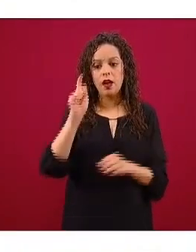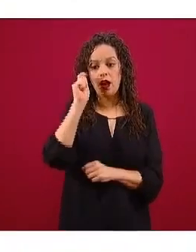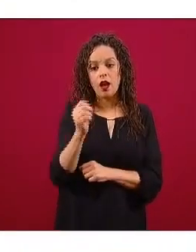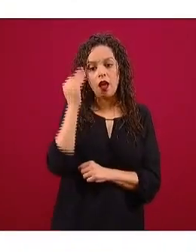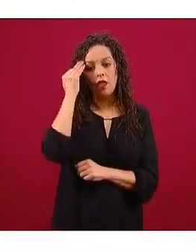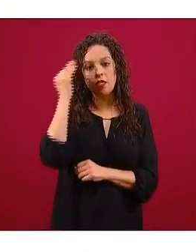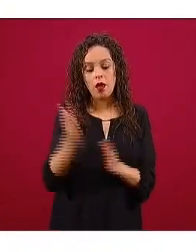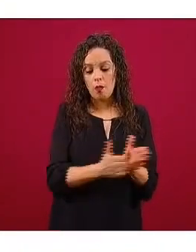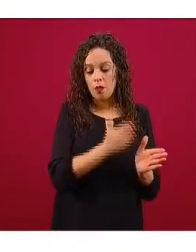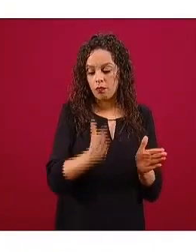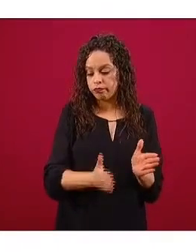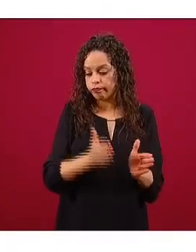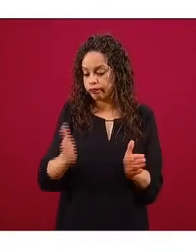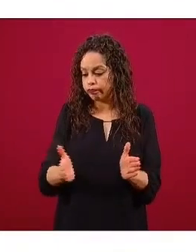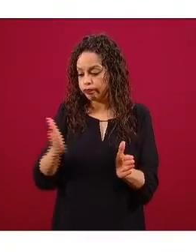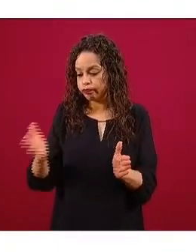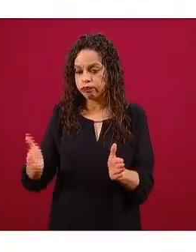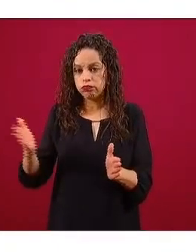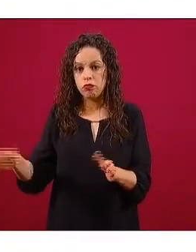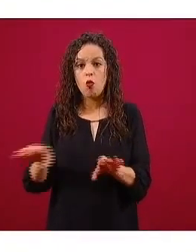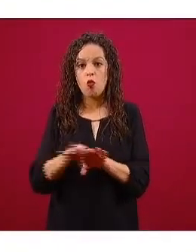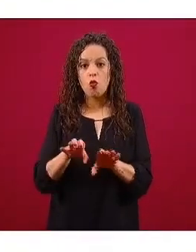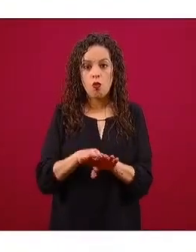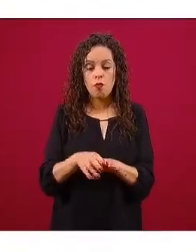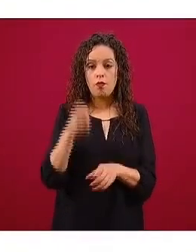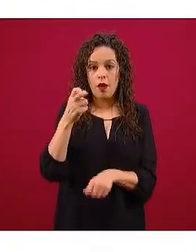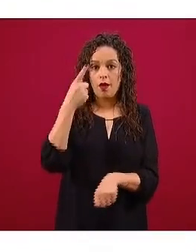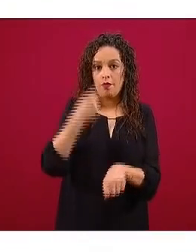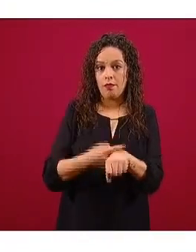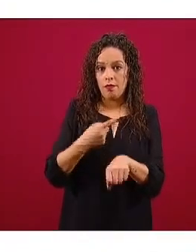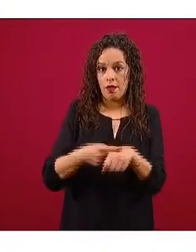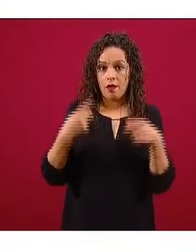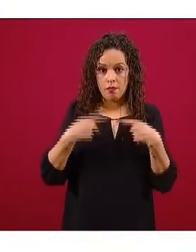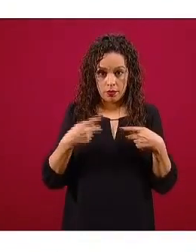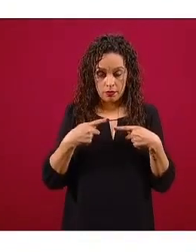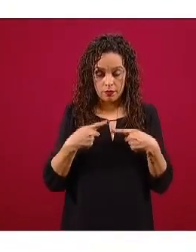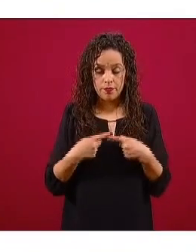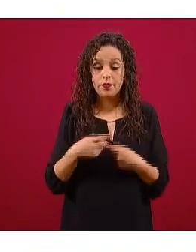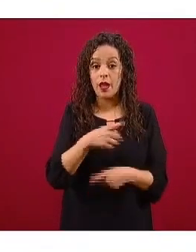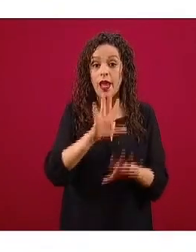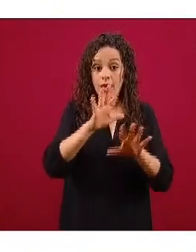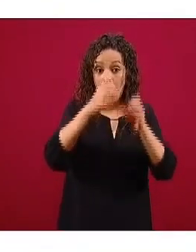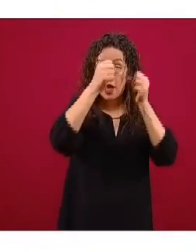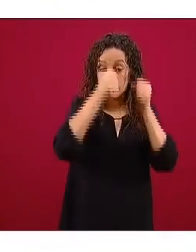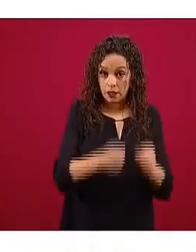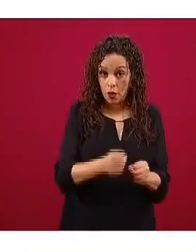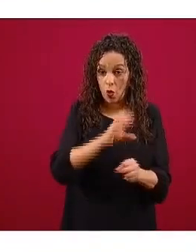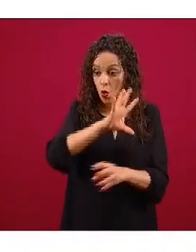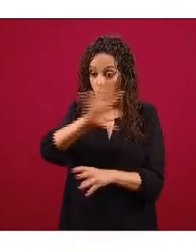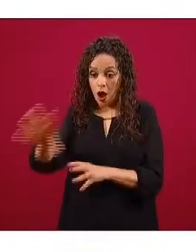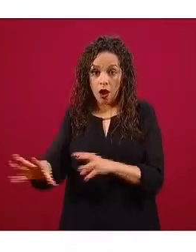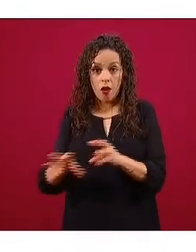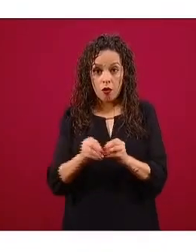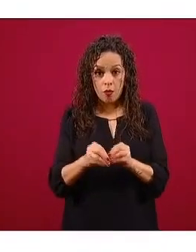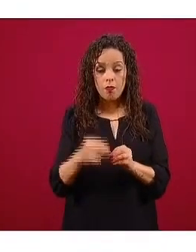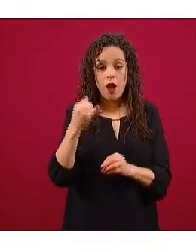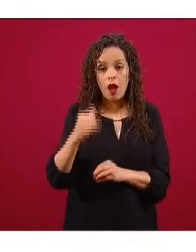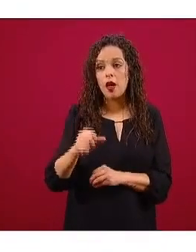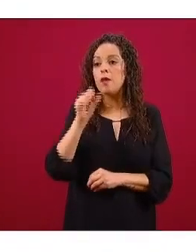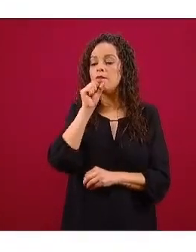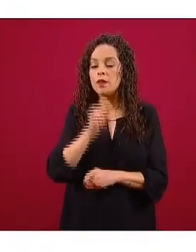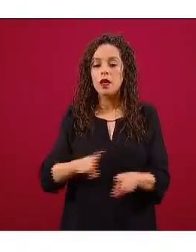tiempo de cómo han ocurrido estos casos, tanto los confirmados acumulados como los casos que aún